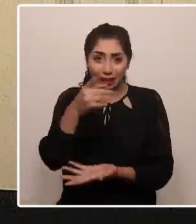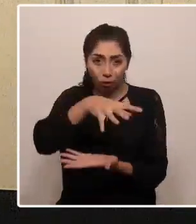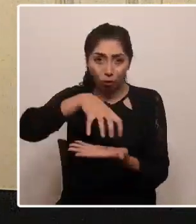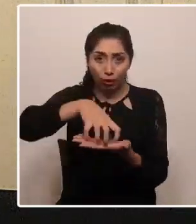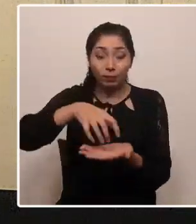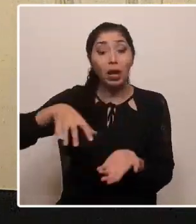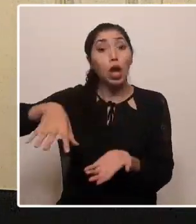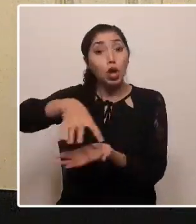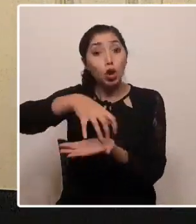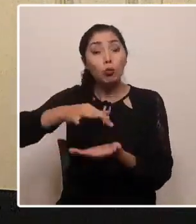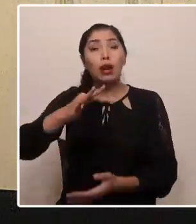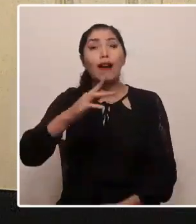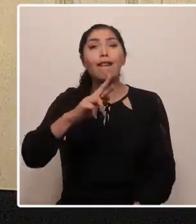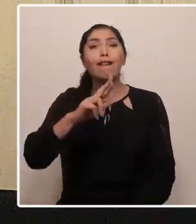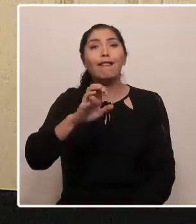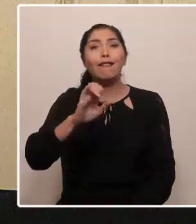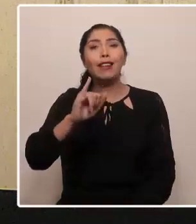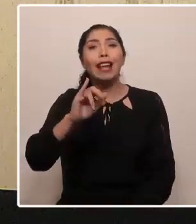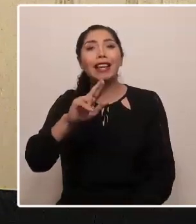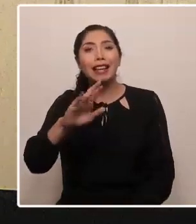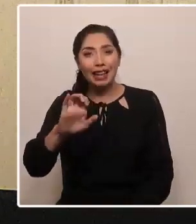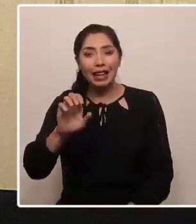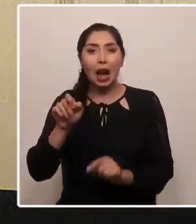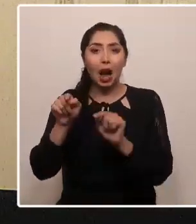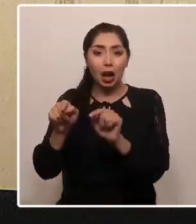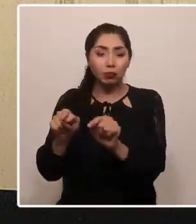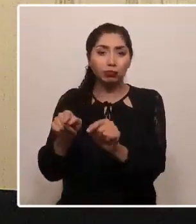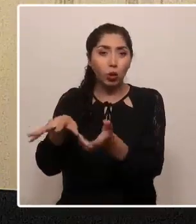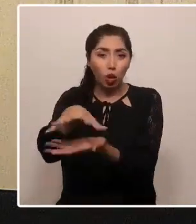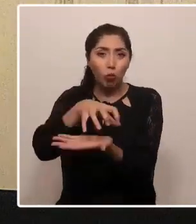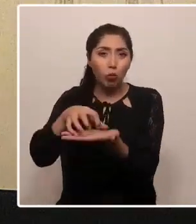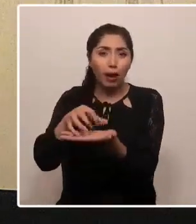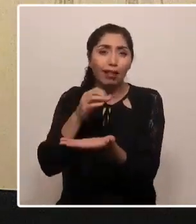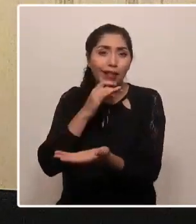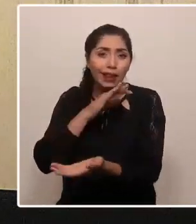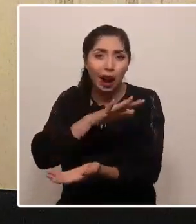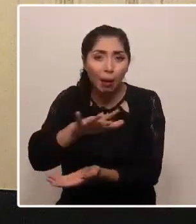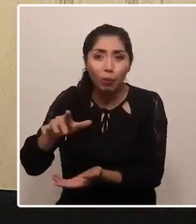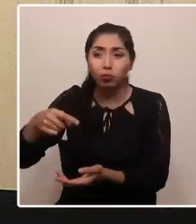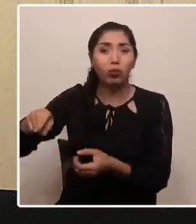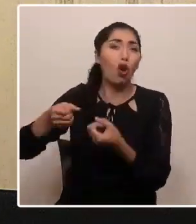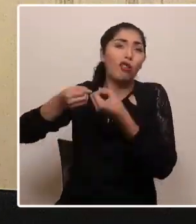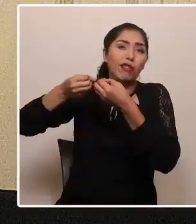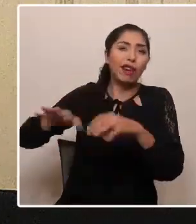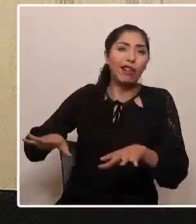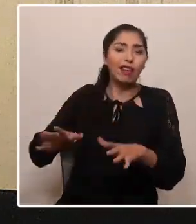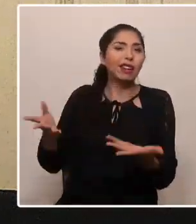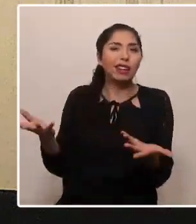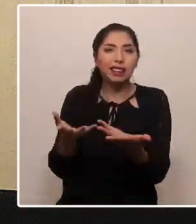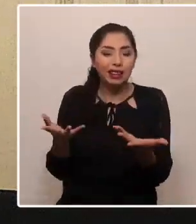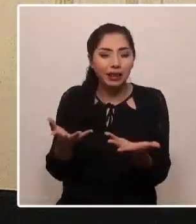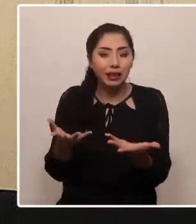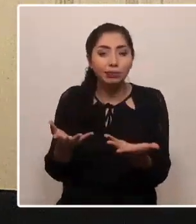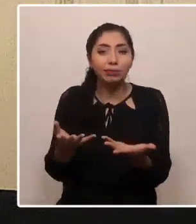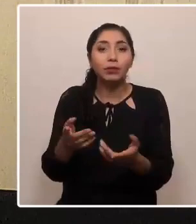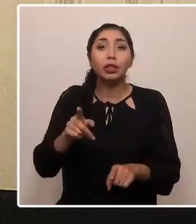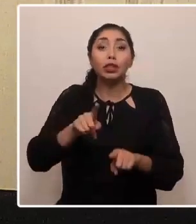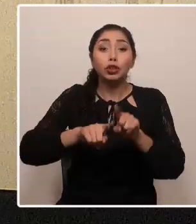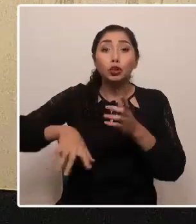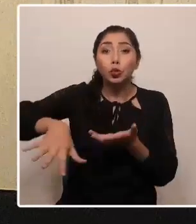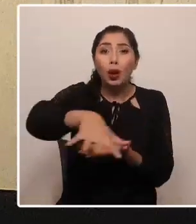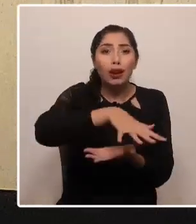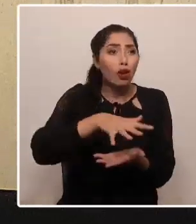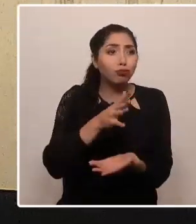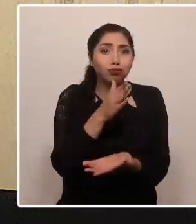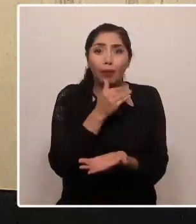comuna de Freire vive lo que gran parte de las comunas rurales y olvidadas de Chile vive, la escasez de suelo para la construcción de viviendas que